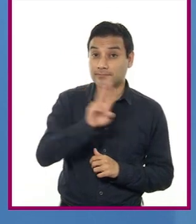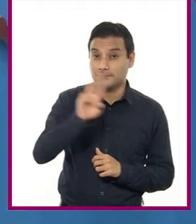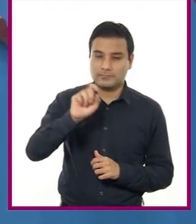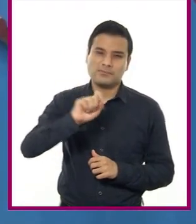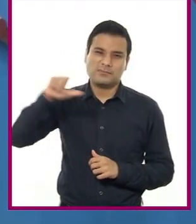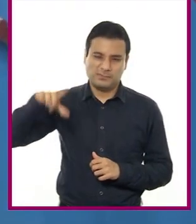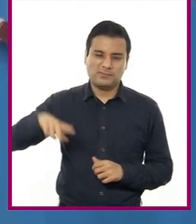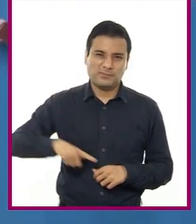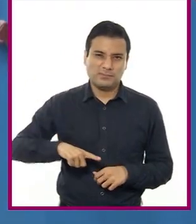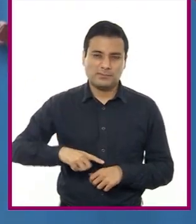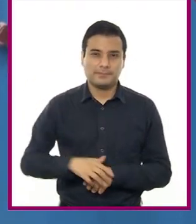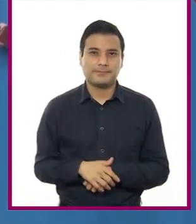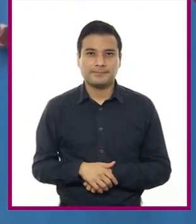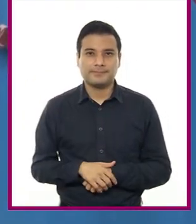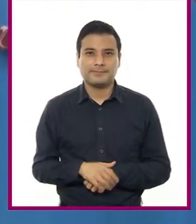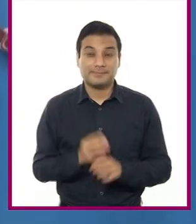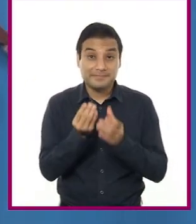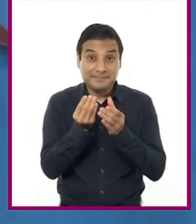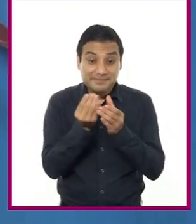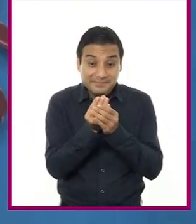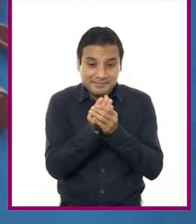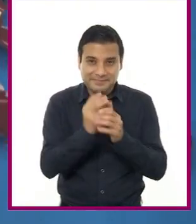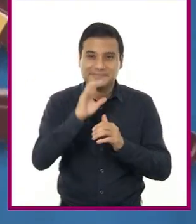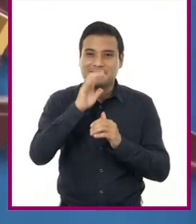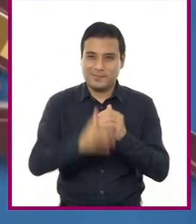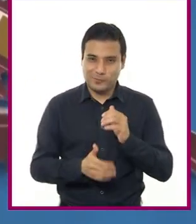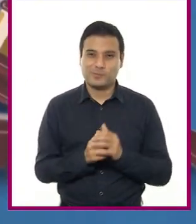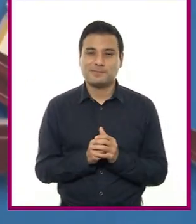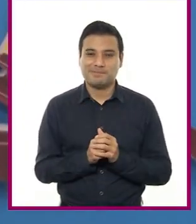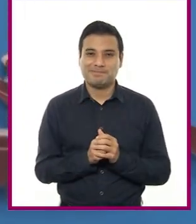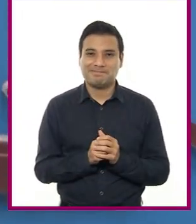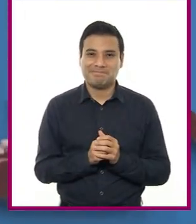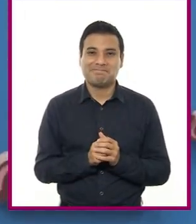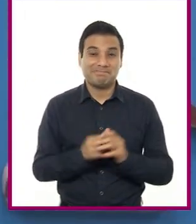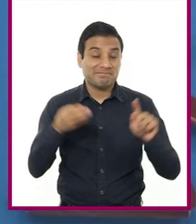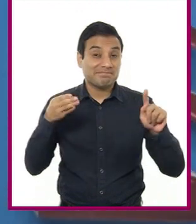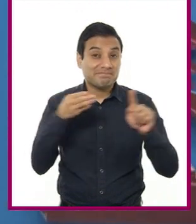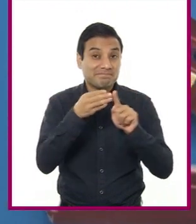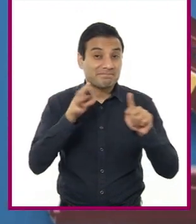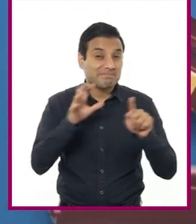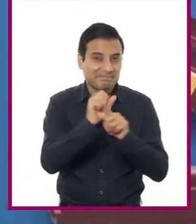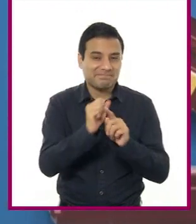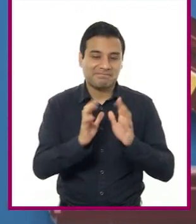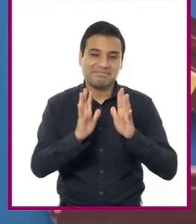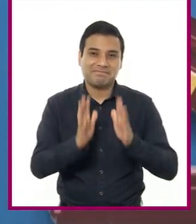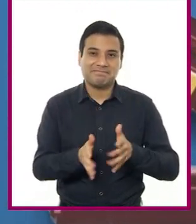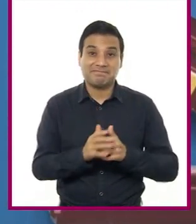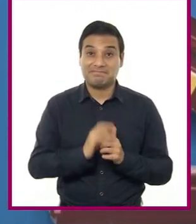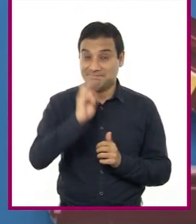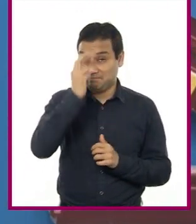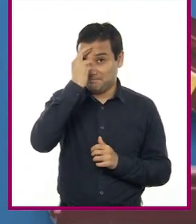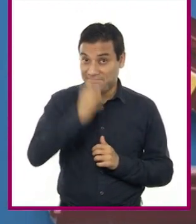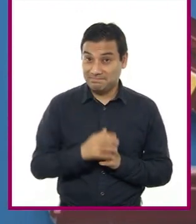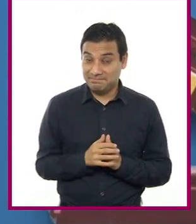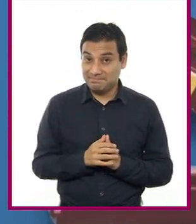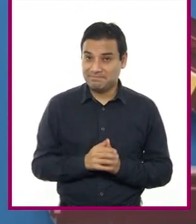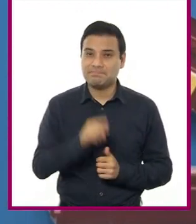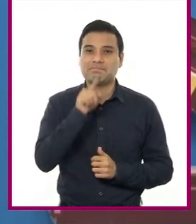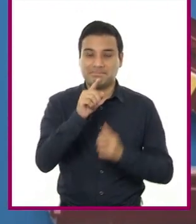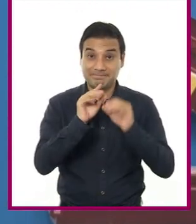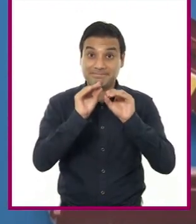oficiales. Cerramos esta sesión seguros de haber logrado nuestro propósito. Les recordamos elaborar